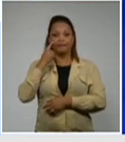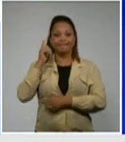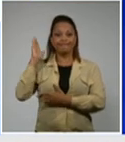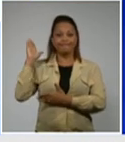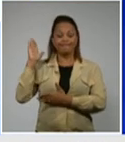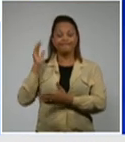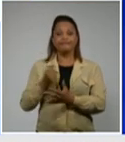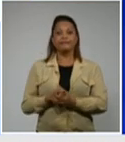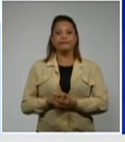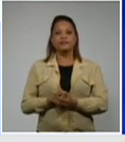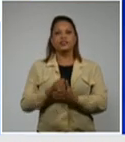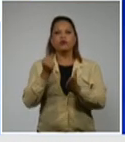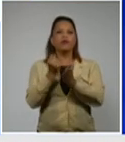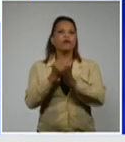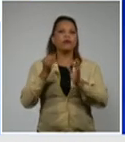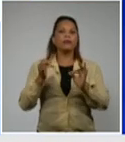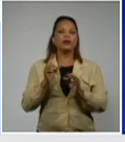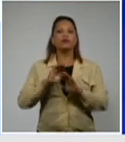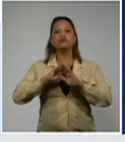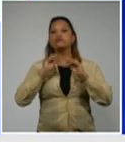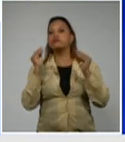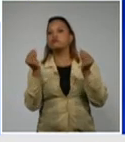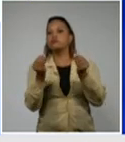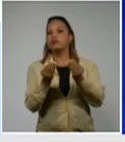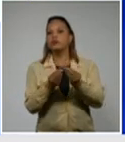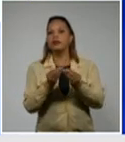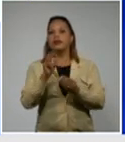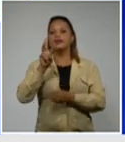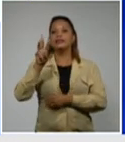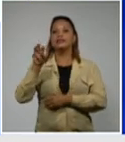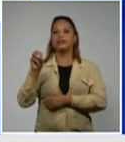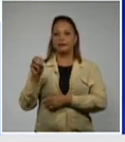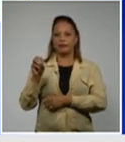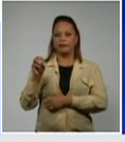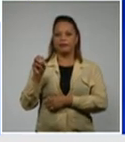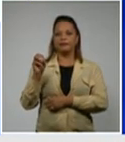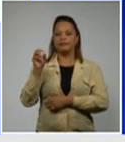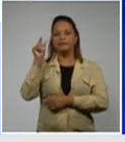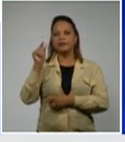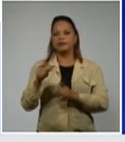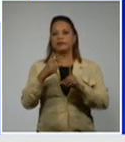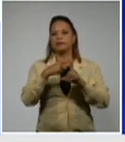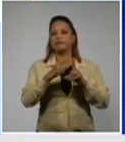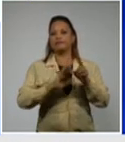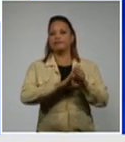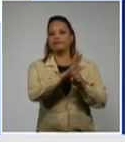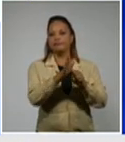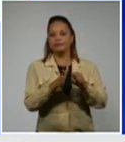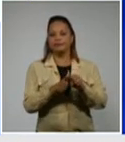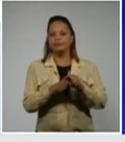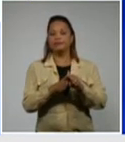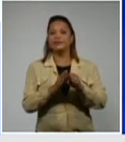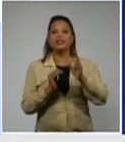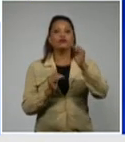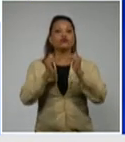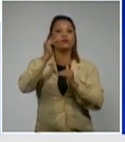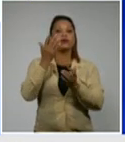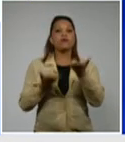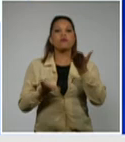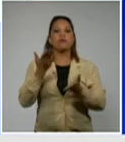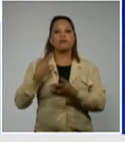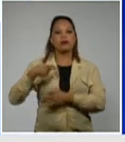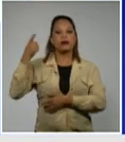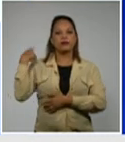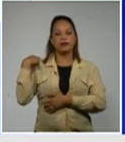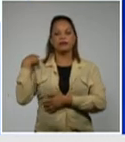confirma un total de 30 casos autóctonos, superior al día de ayer en